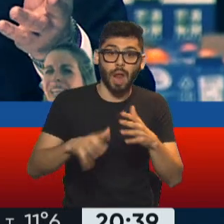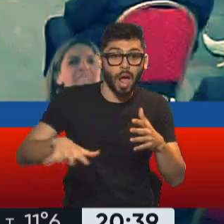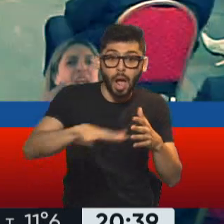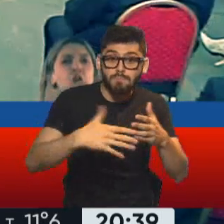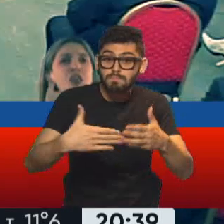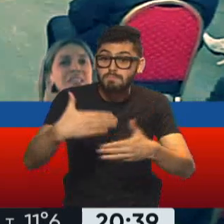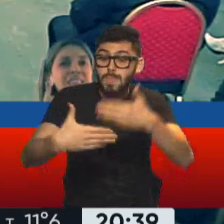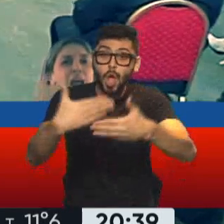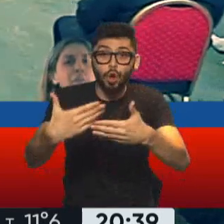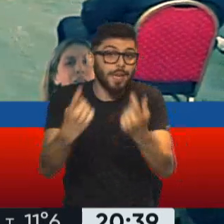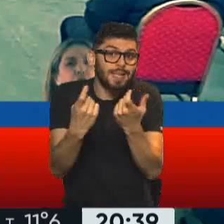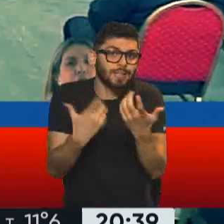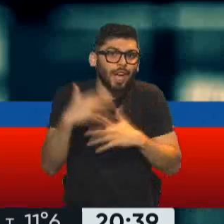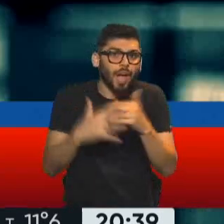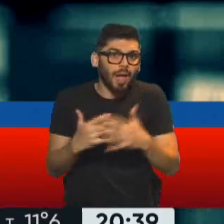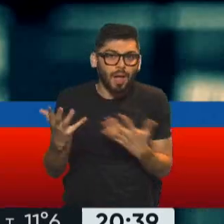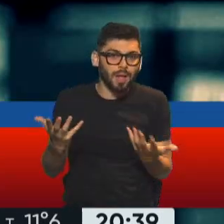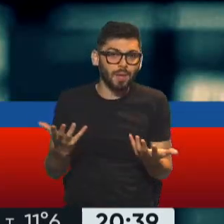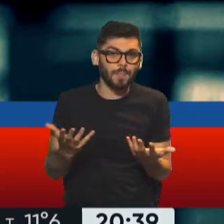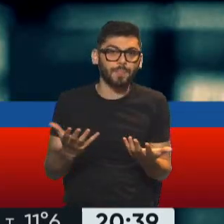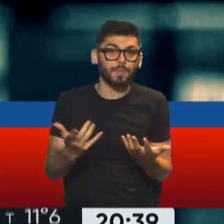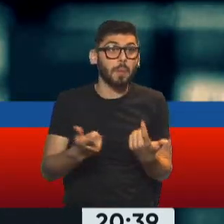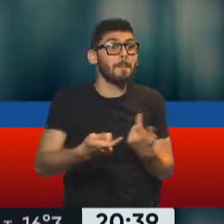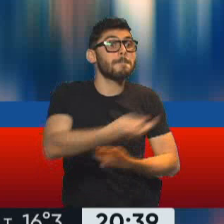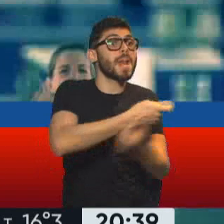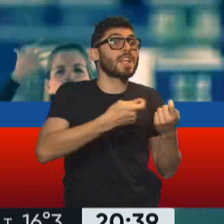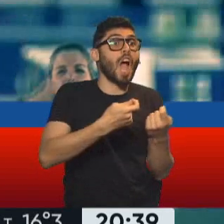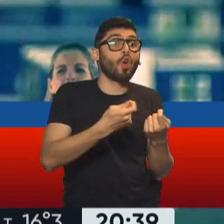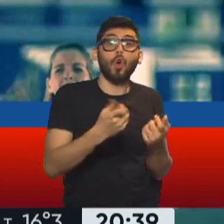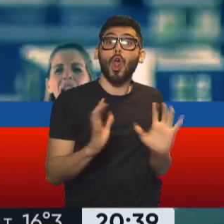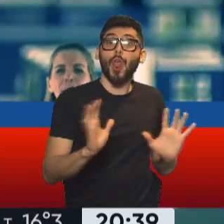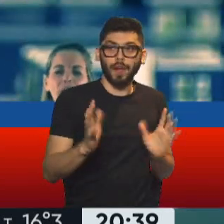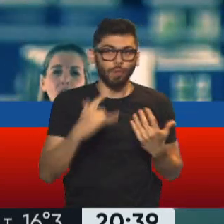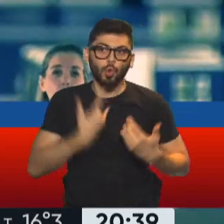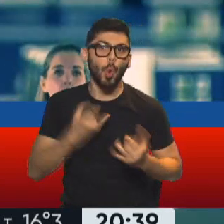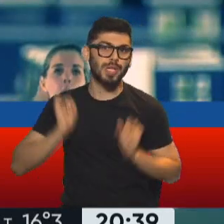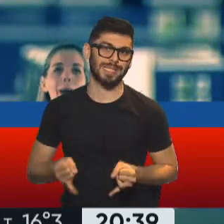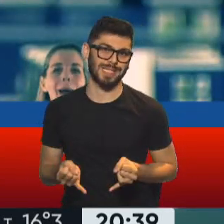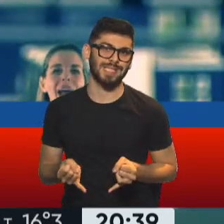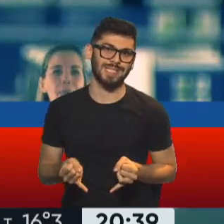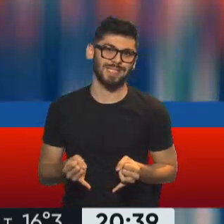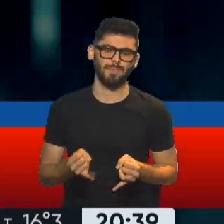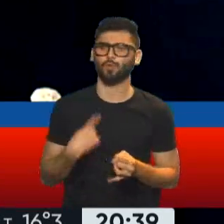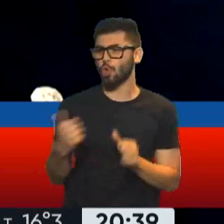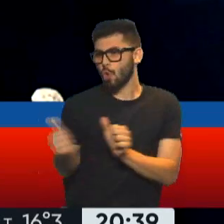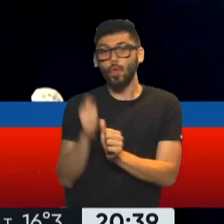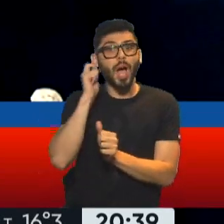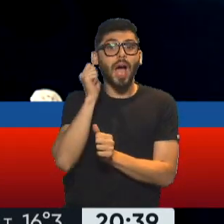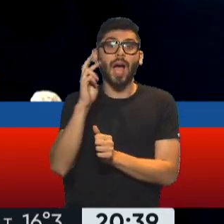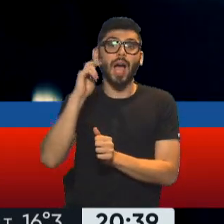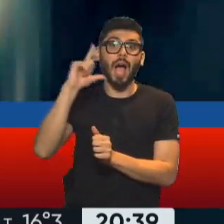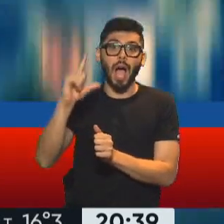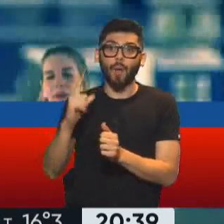regional. Esto es hacer lo que el mercado no hace. Cuando nosotros revisamos con Gabriel famosas